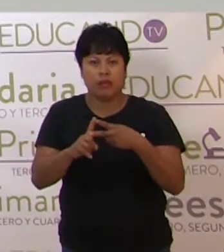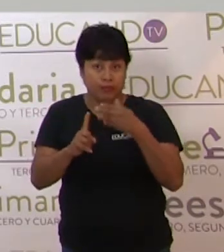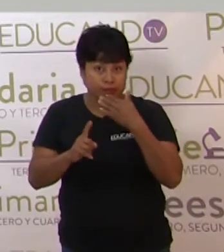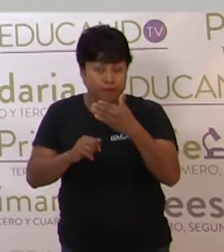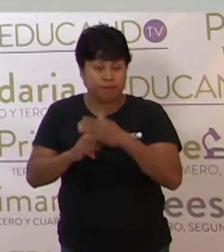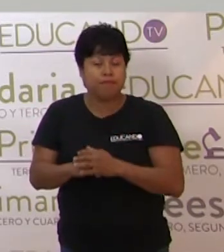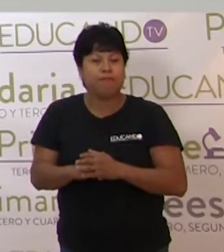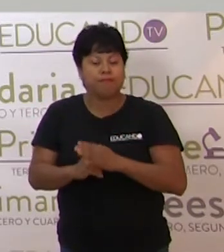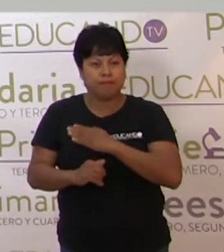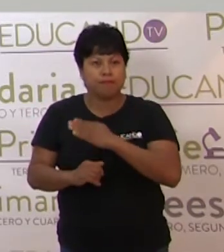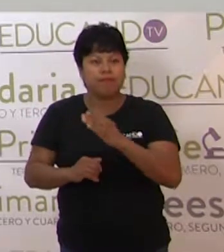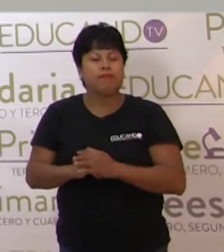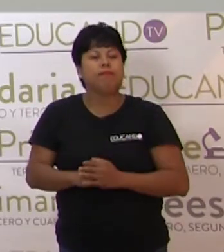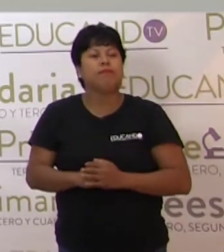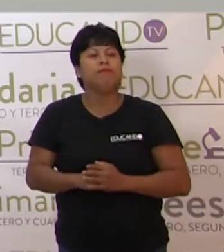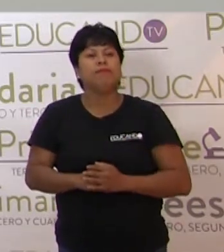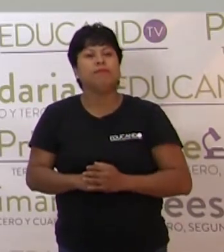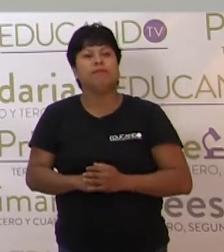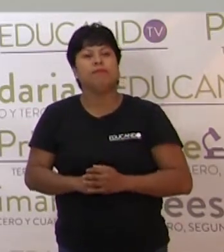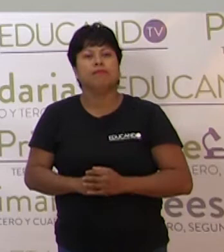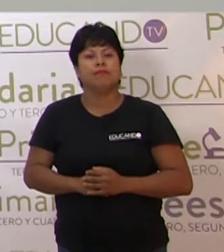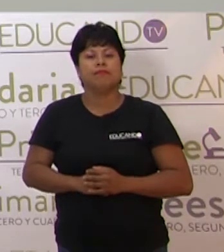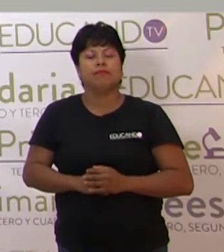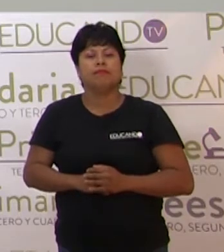bueno vamos a